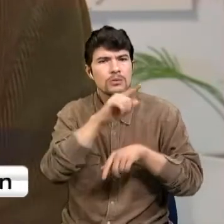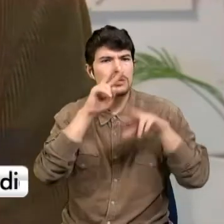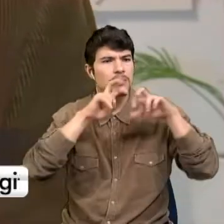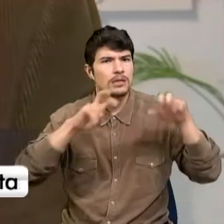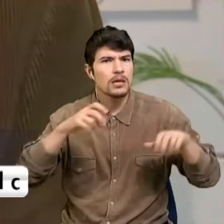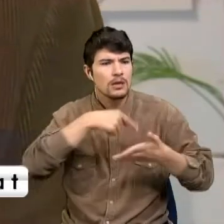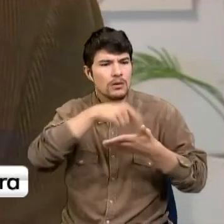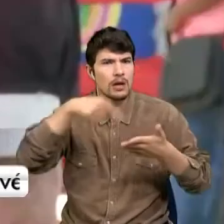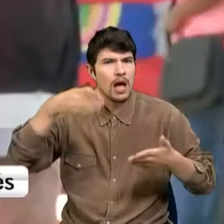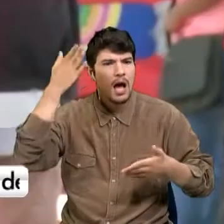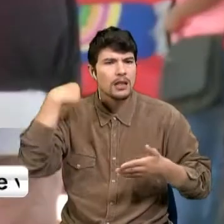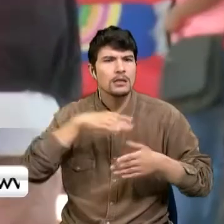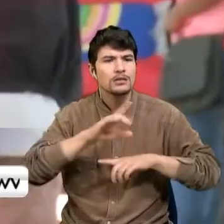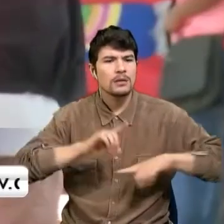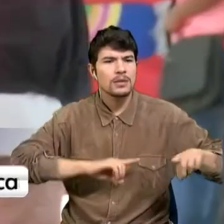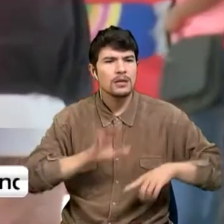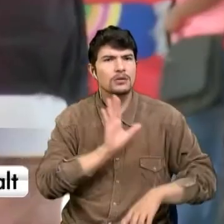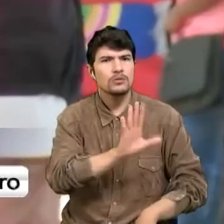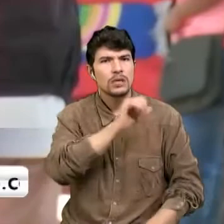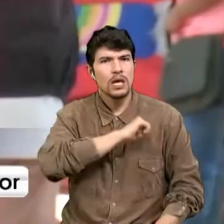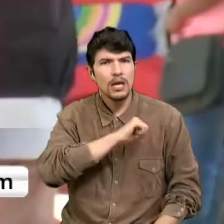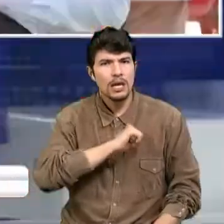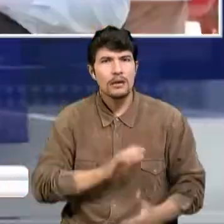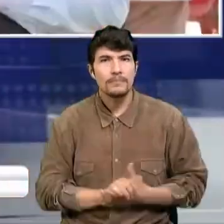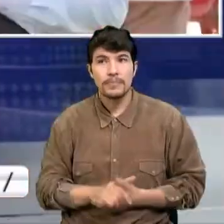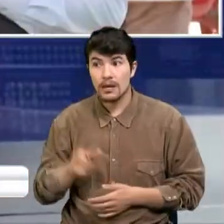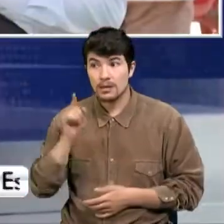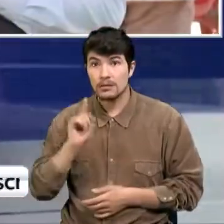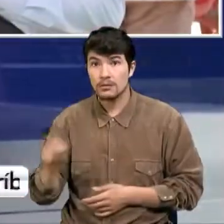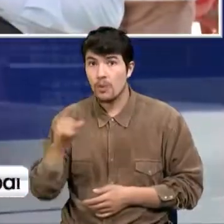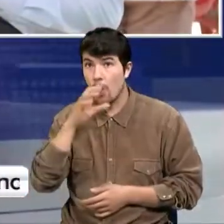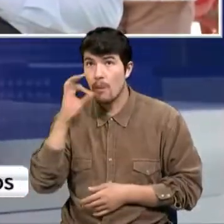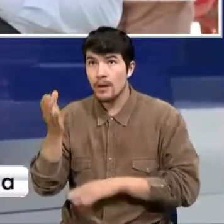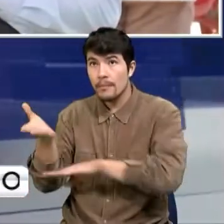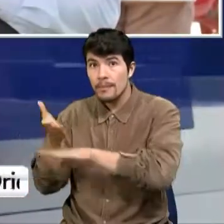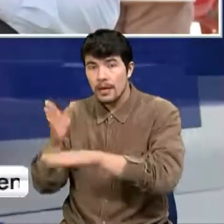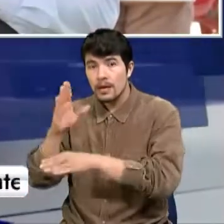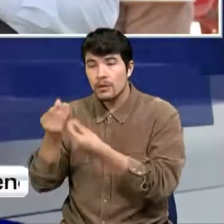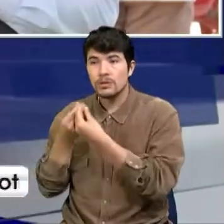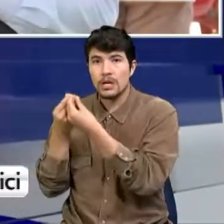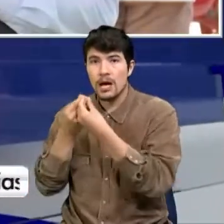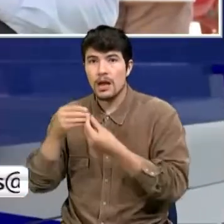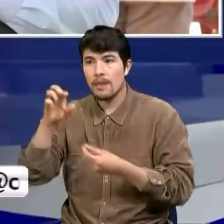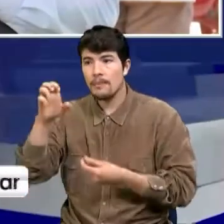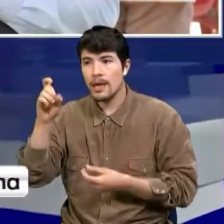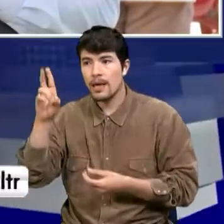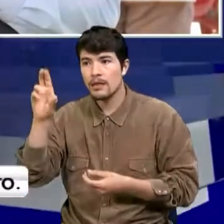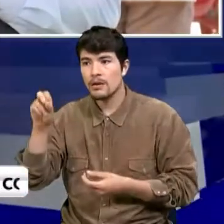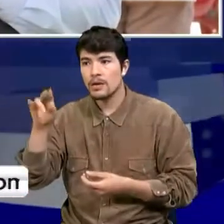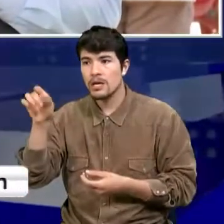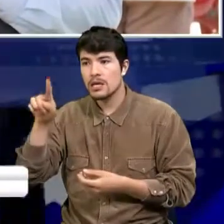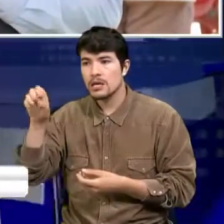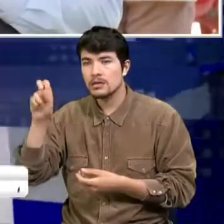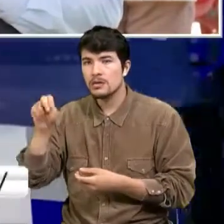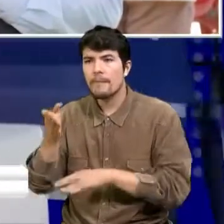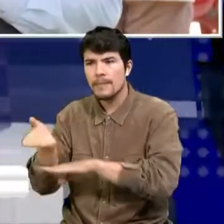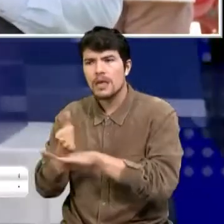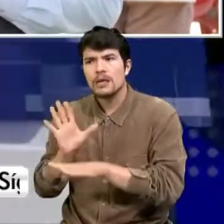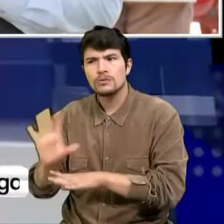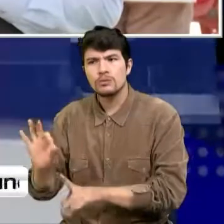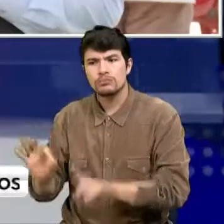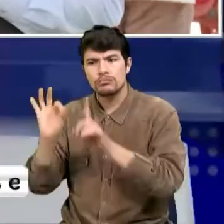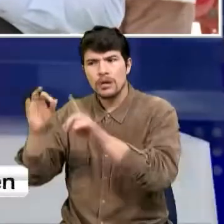en la administración pasada gilberto barajas le solicita al concejal pedro min son amaia que su nombre se ha restaurado en buenos términos